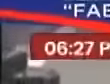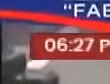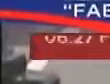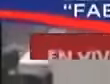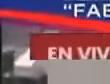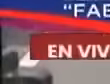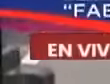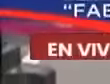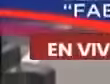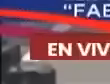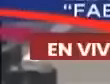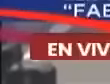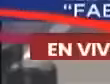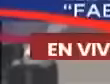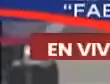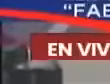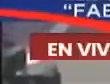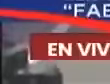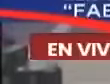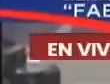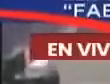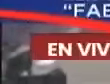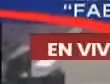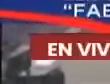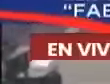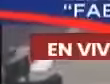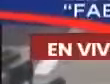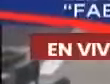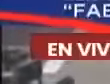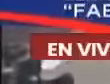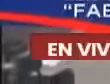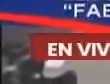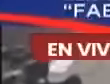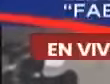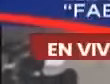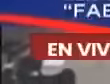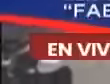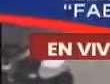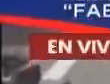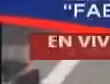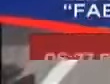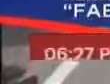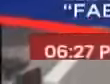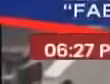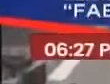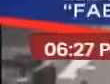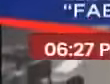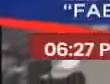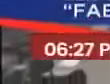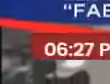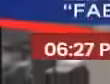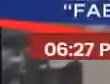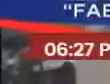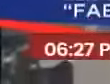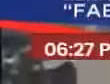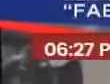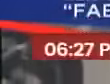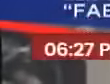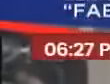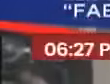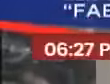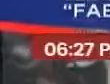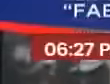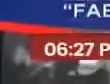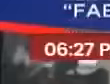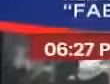Cacique Katia, el cacique de los vientos, que está aquí con nosotros ahorita, cacique Katia. Y entonces ahora vamos a otra